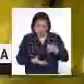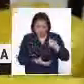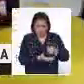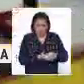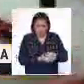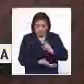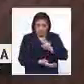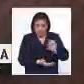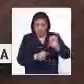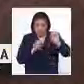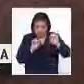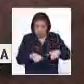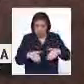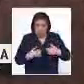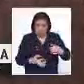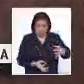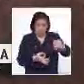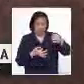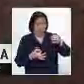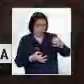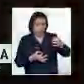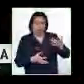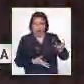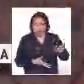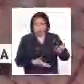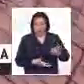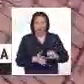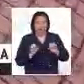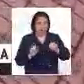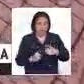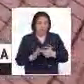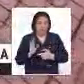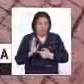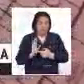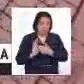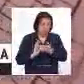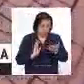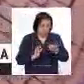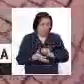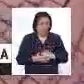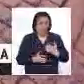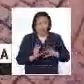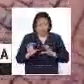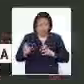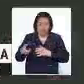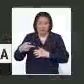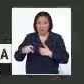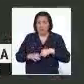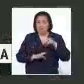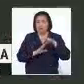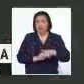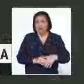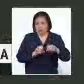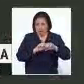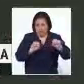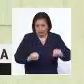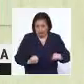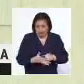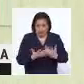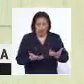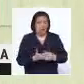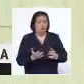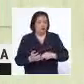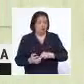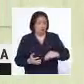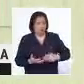200 soles esto podía hacerse realidad y puso así al descubierto una mafia que vulnera el sistema del Ministerio